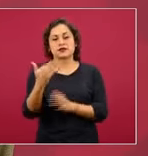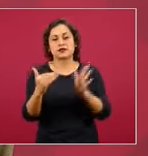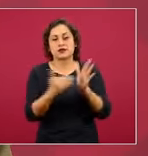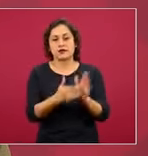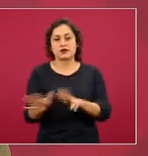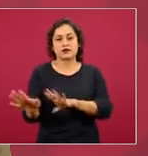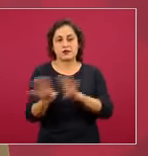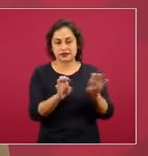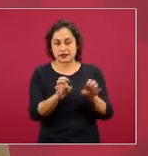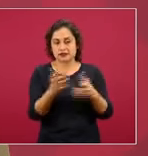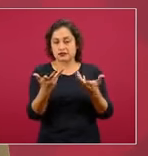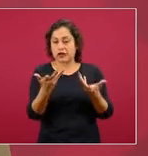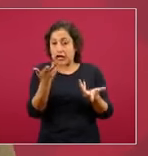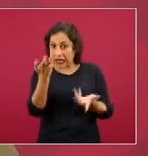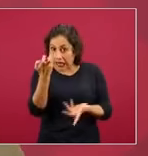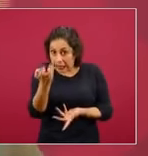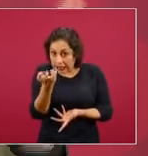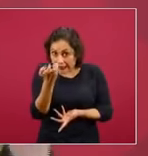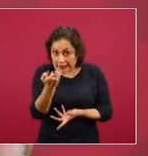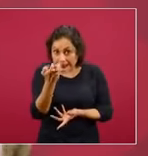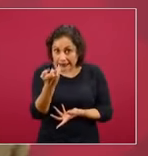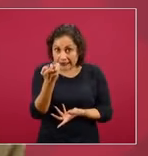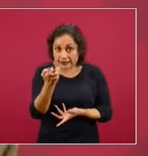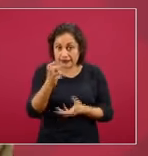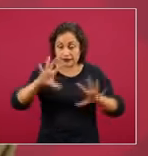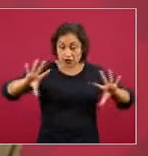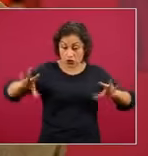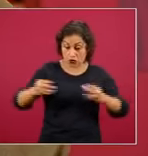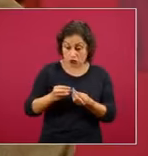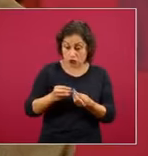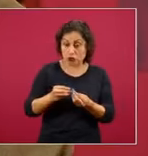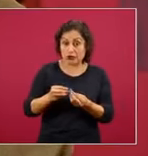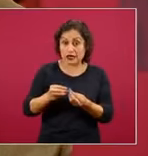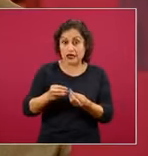155.990, ¿no? Esos son del total, que son